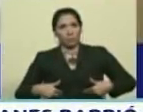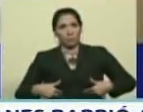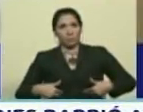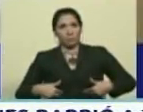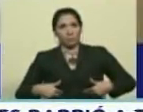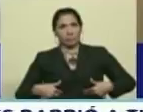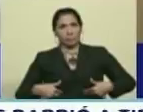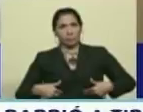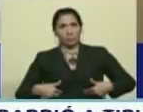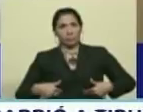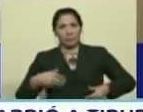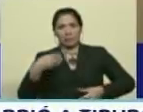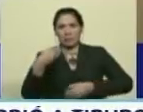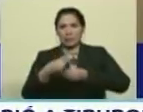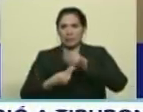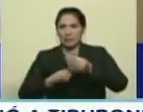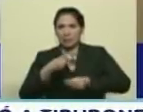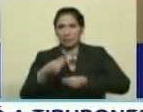que está por hacer